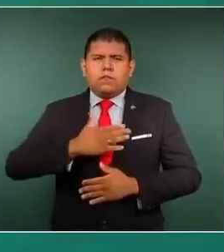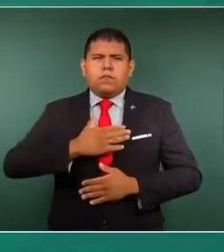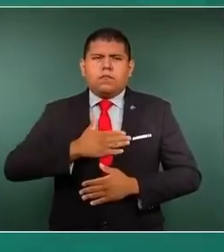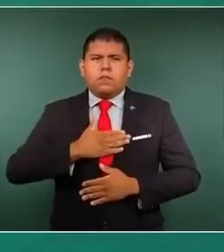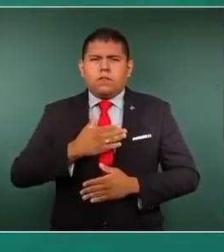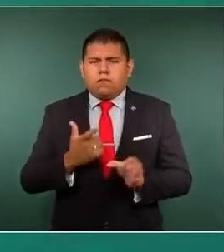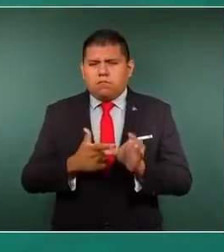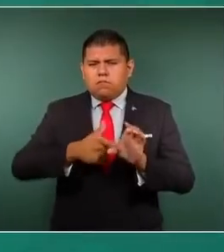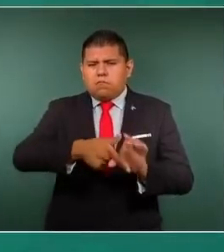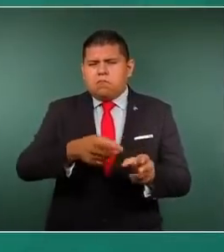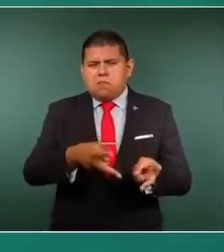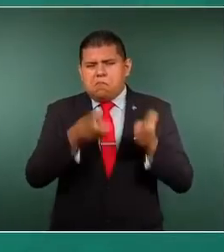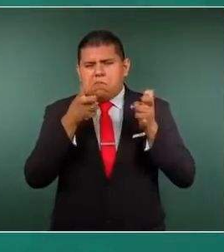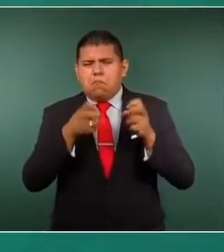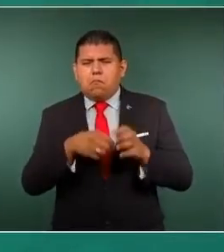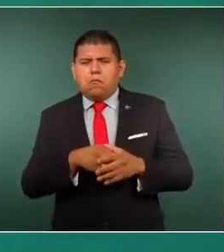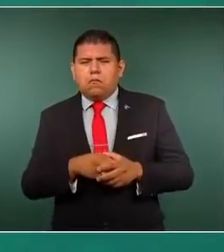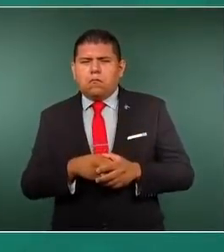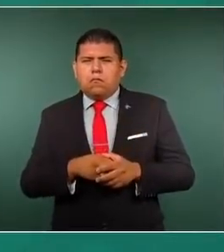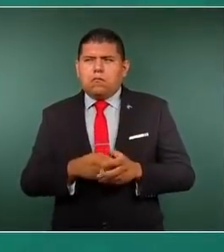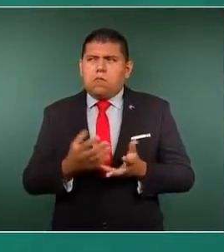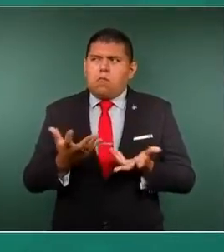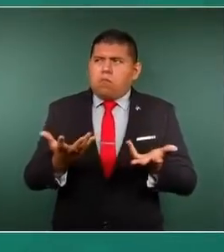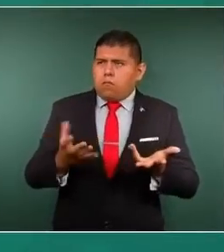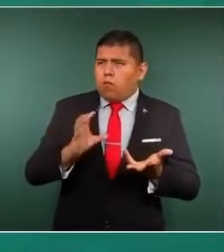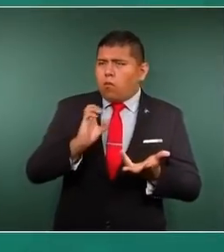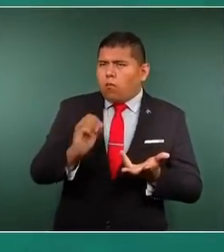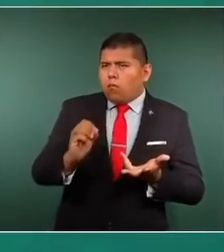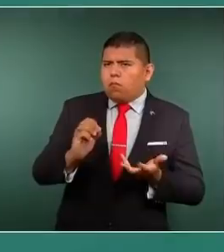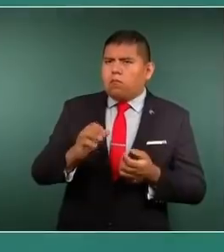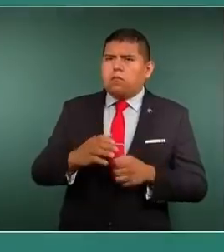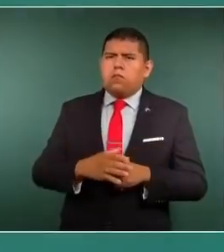combustible voy a